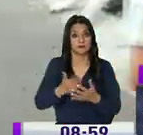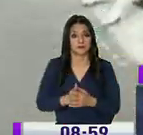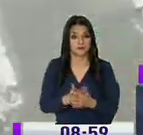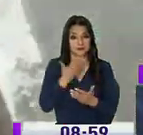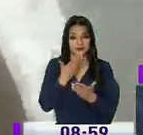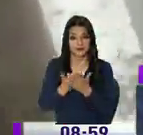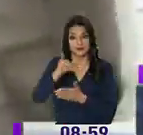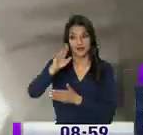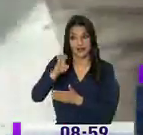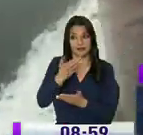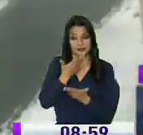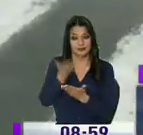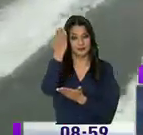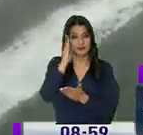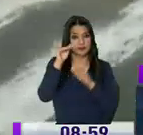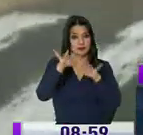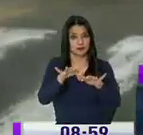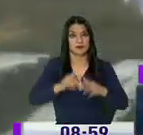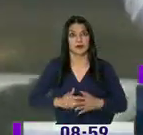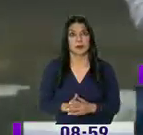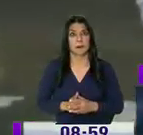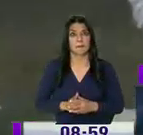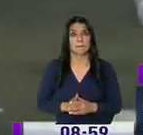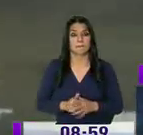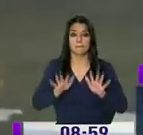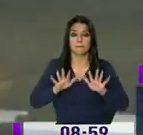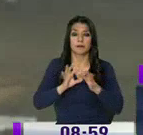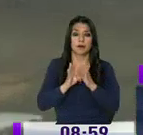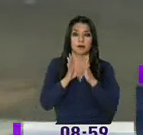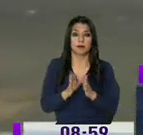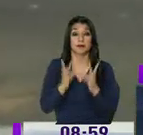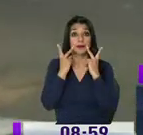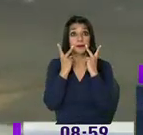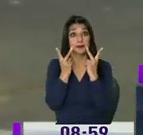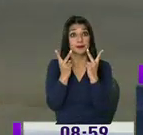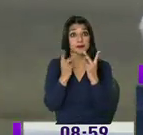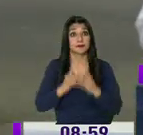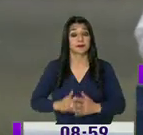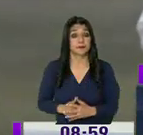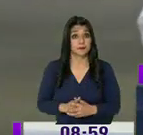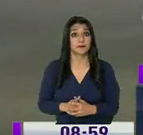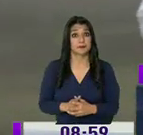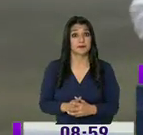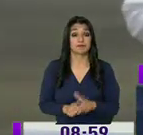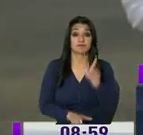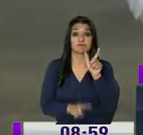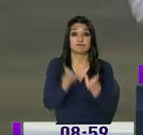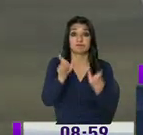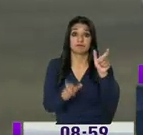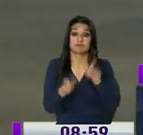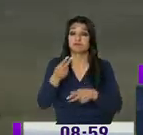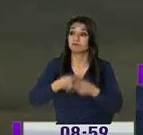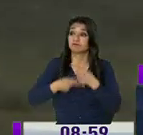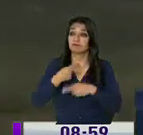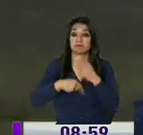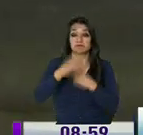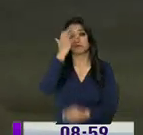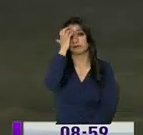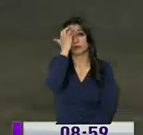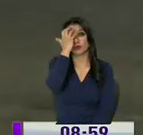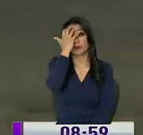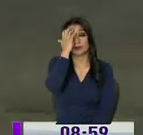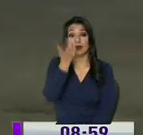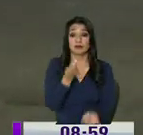Jaime. Así es, compañeros, como podemos escuchar, la preocupación de los comerciantes que